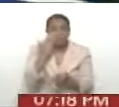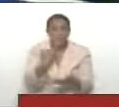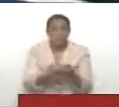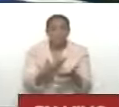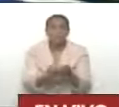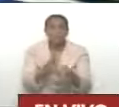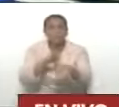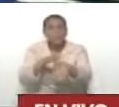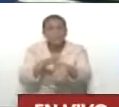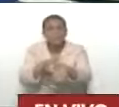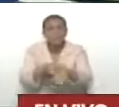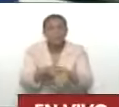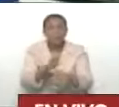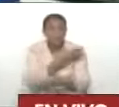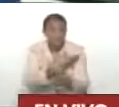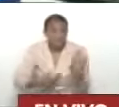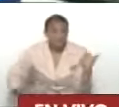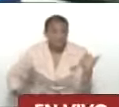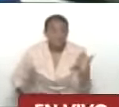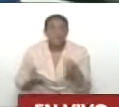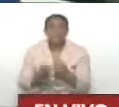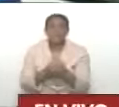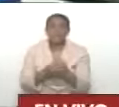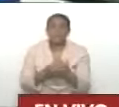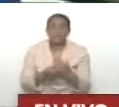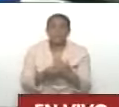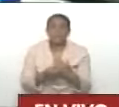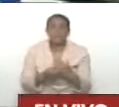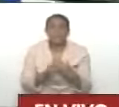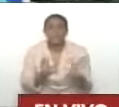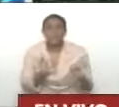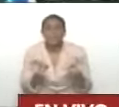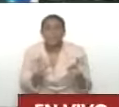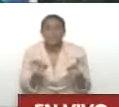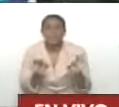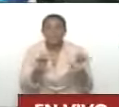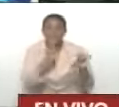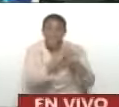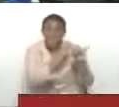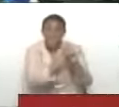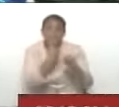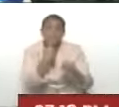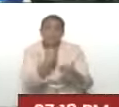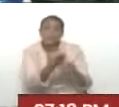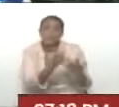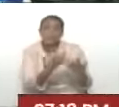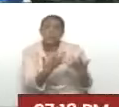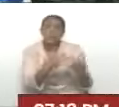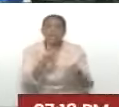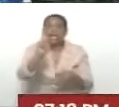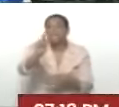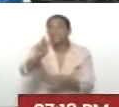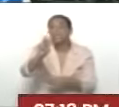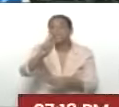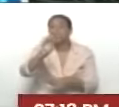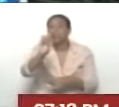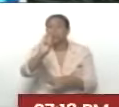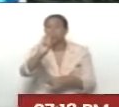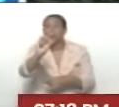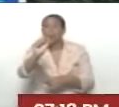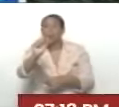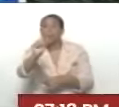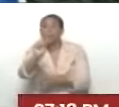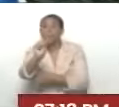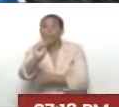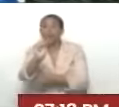presidente, y ahora que cuando hablemos de las las redes, vamos a hablar de las tropas. La tropa